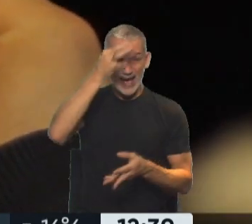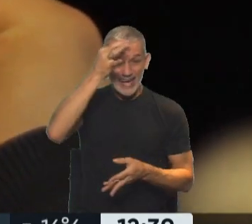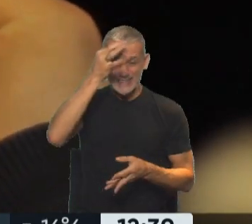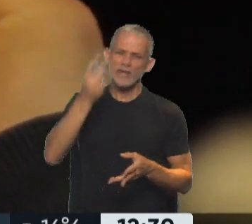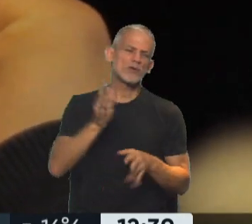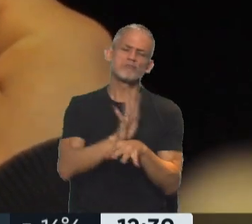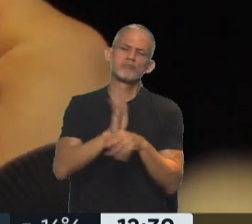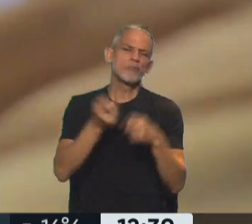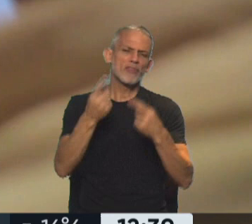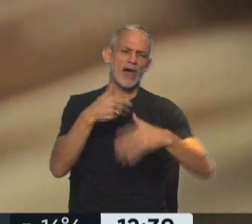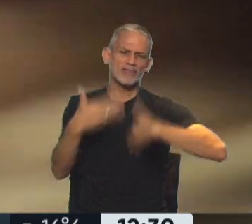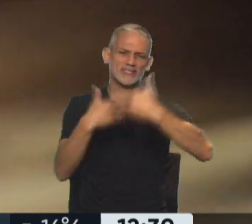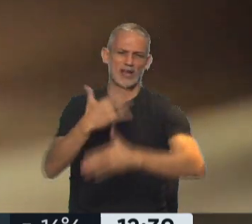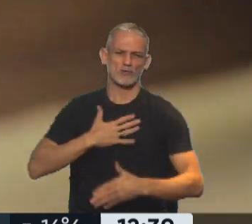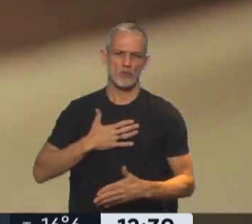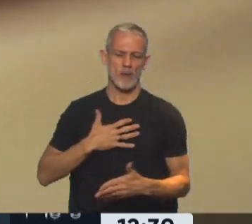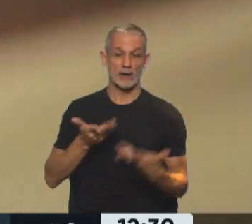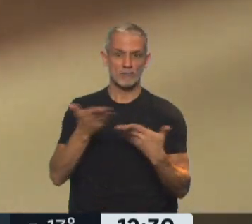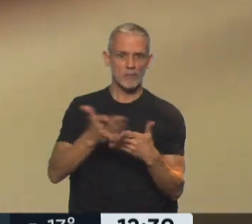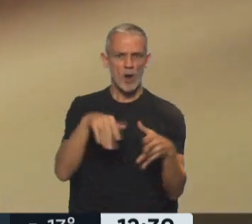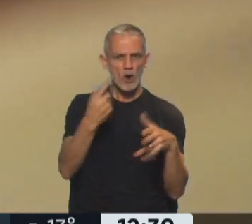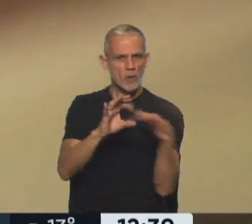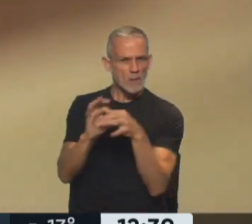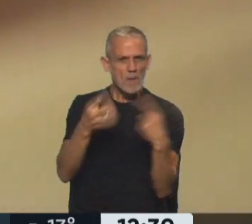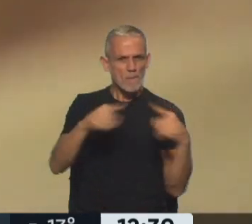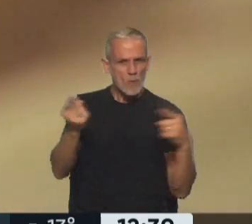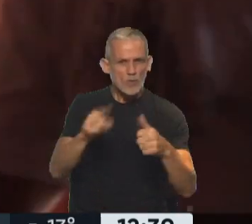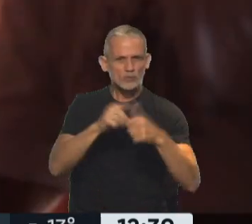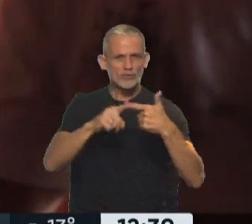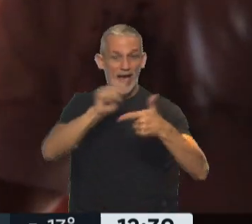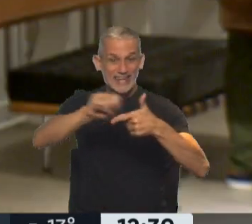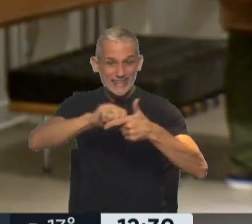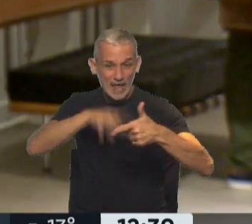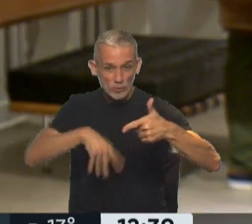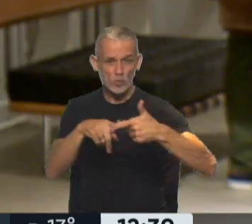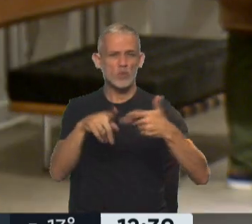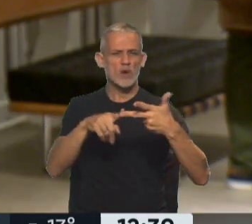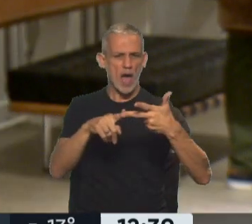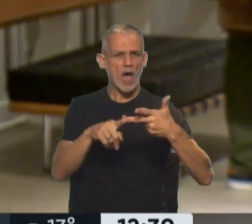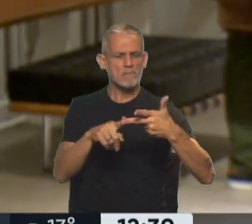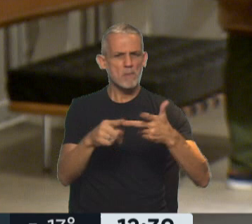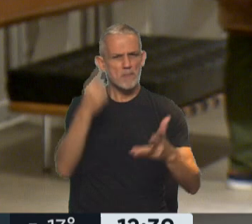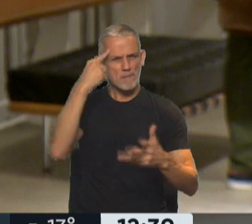es vehículo de desarrollo humano. Convoca a otras artes como la música, como la literatura, y